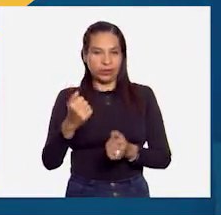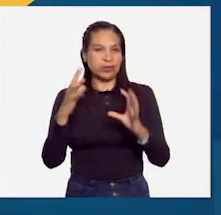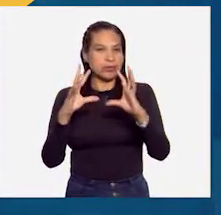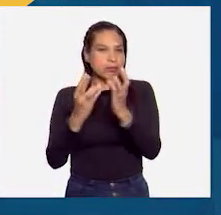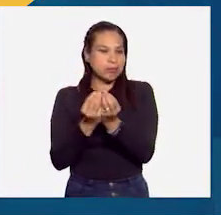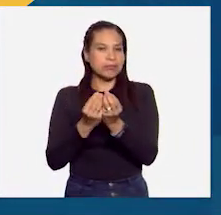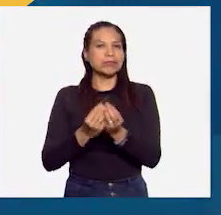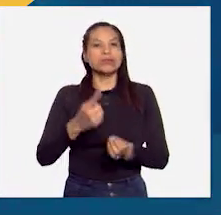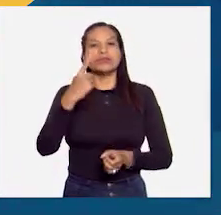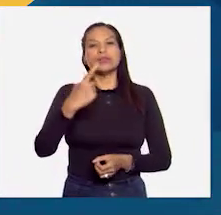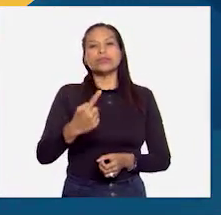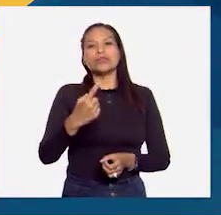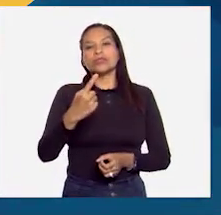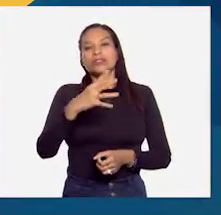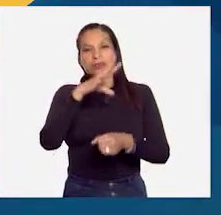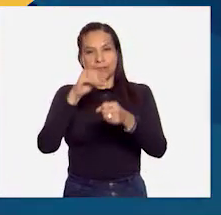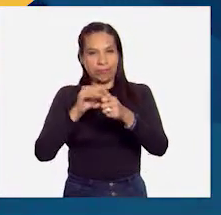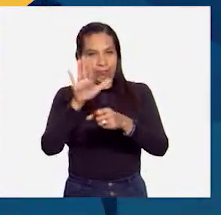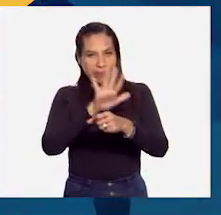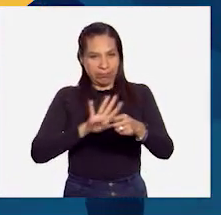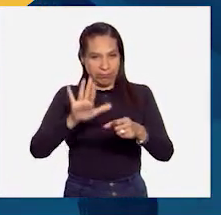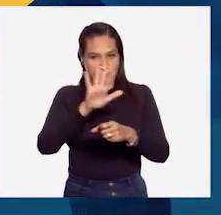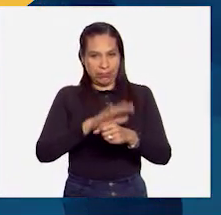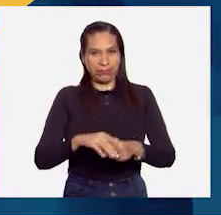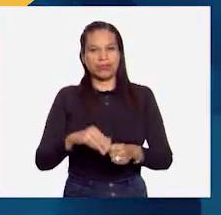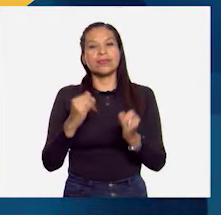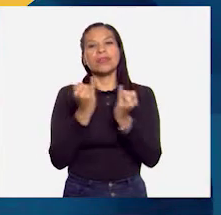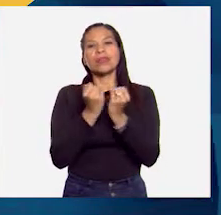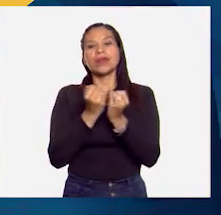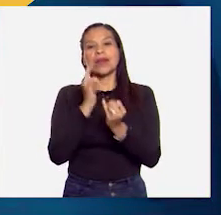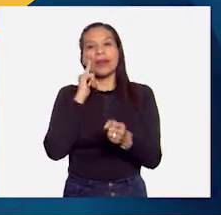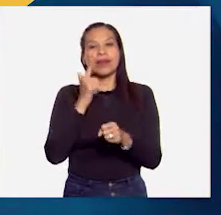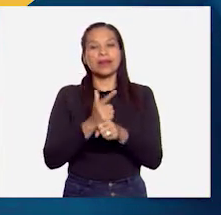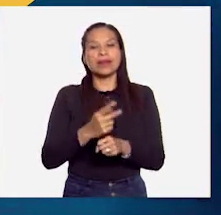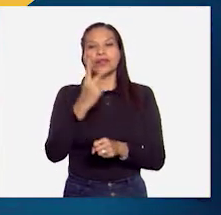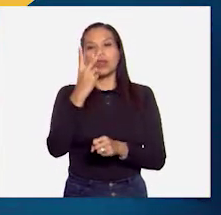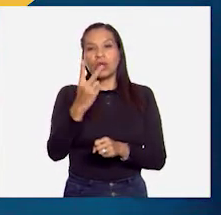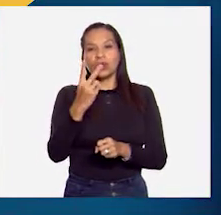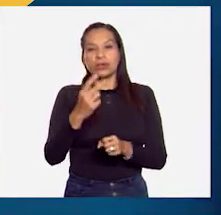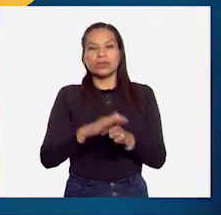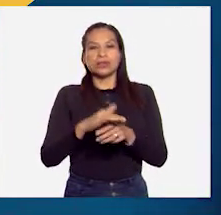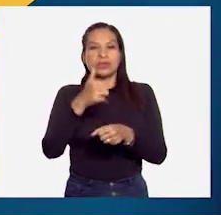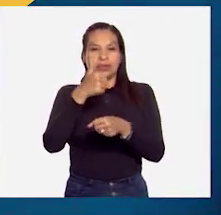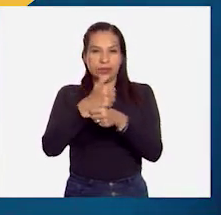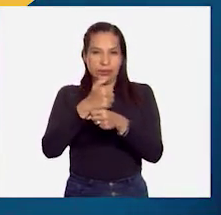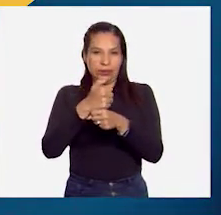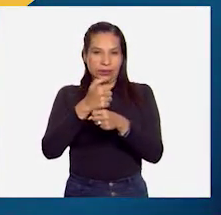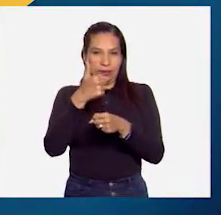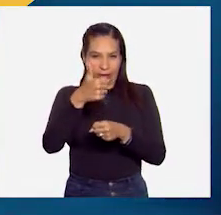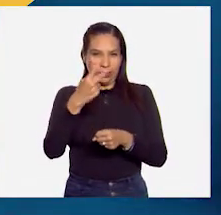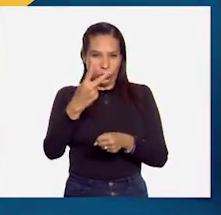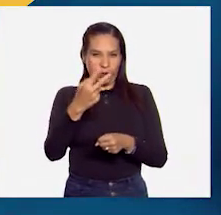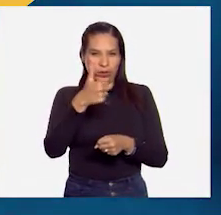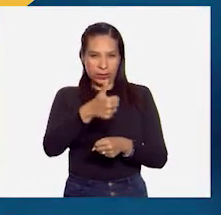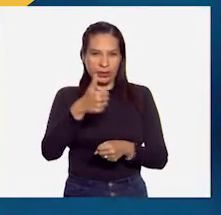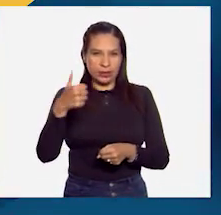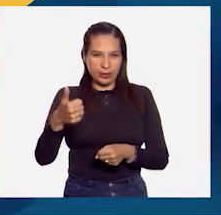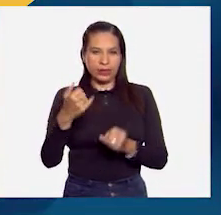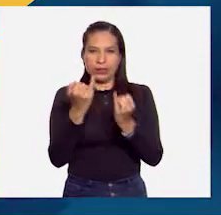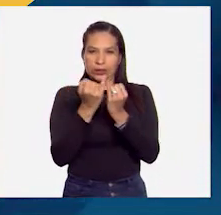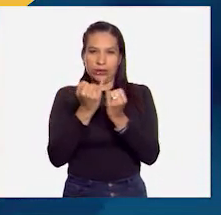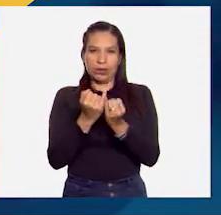igual a 1 entero. Y también descubrí que 2 sextos es igual a 1/3.